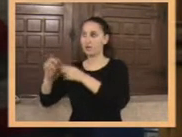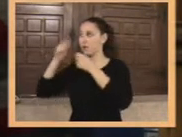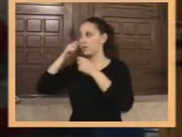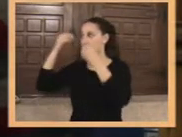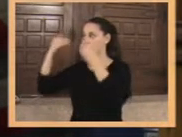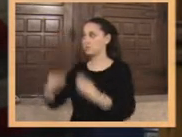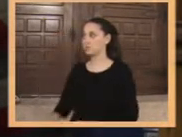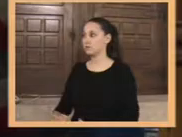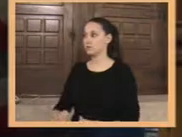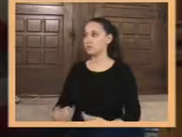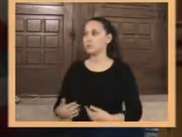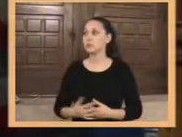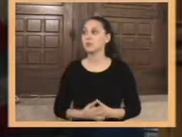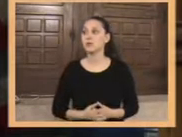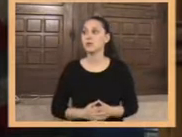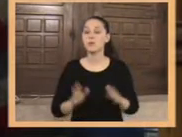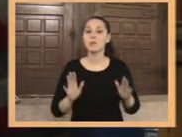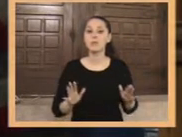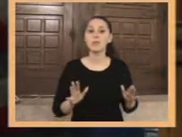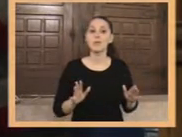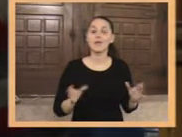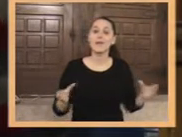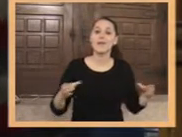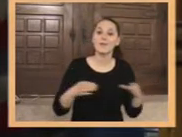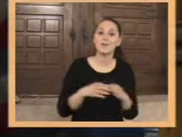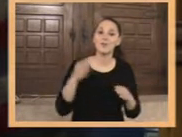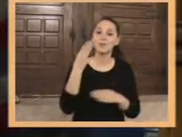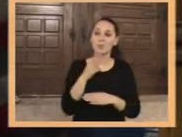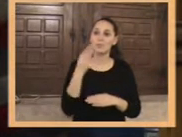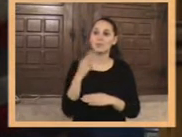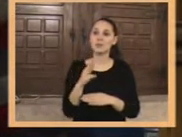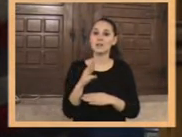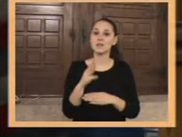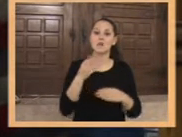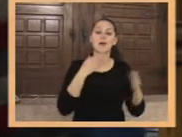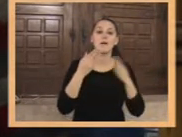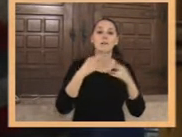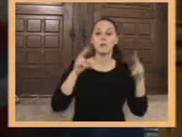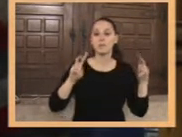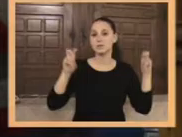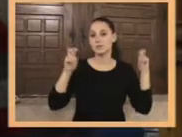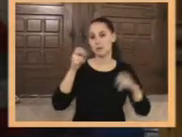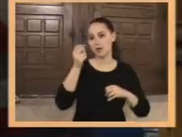Pero en la reunión que tuvimos de portavoces hablábamos de fondo, porque